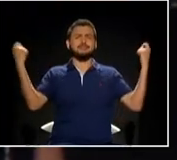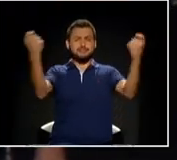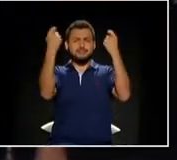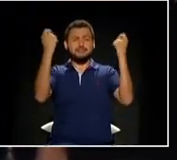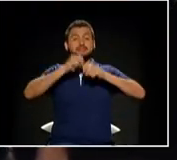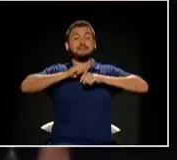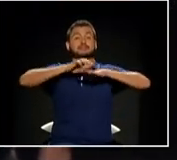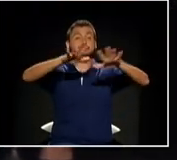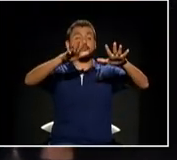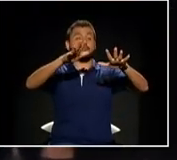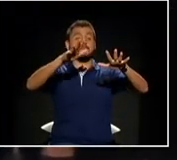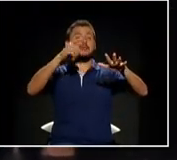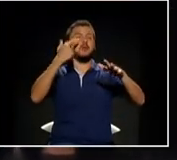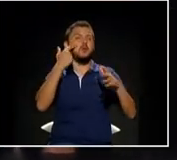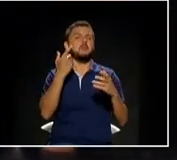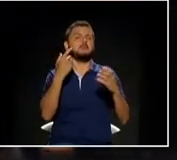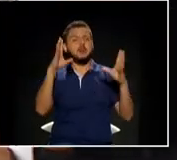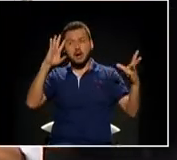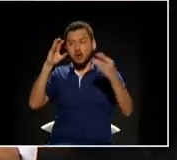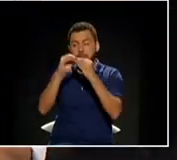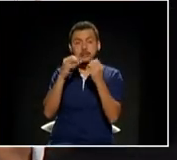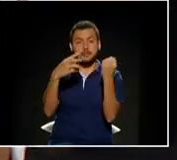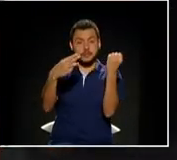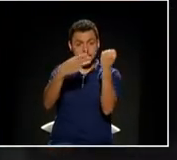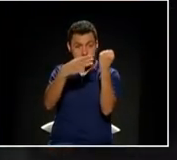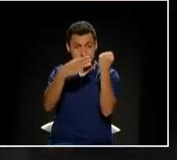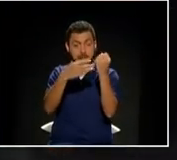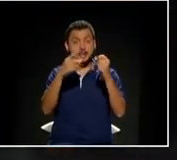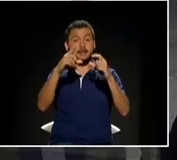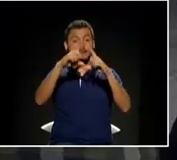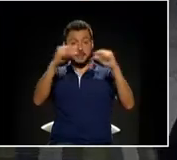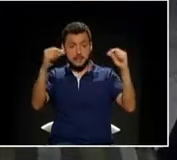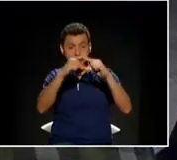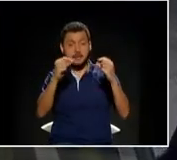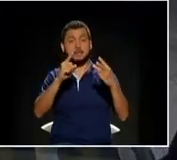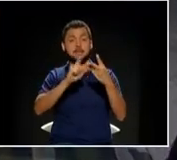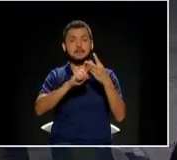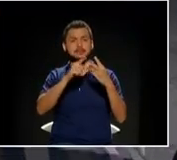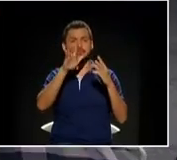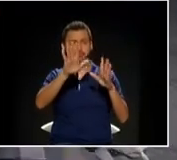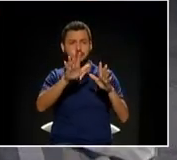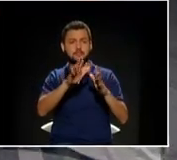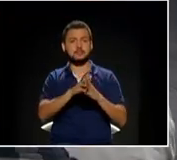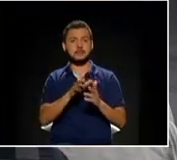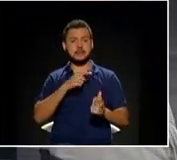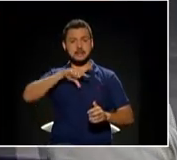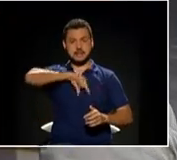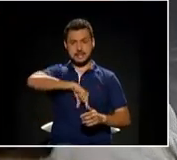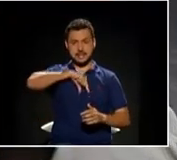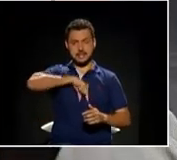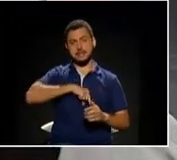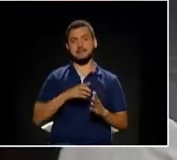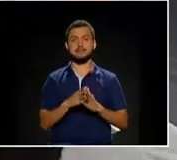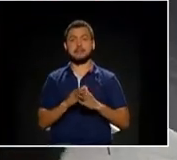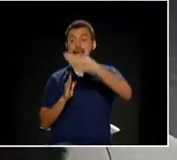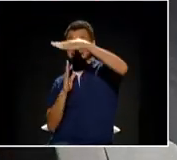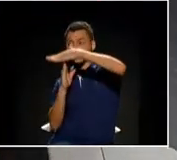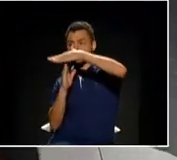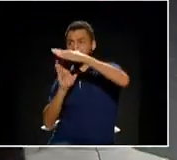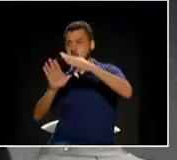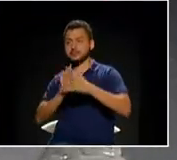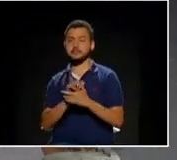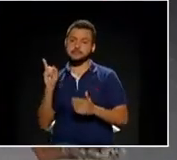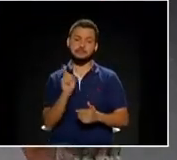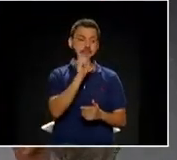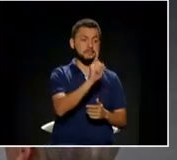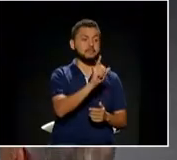puede hacer con el sena se puede hacer con el ítem se puede hacer con el politécnico tiempo candidato y entonces en este momento interviene el candidato